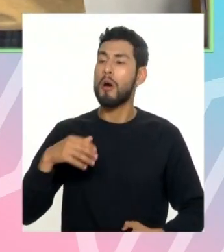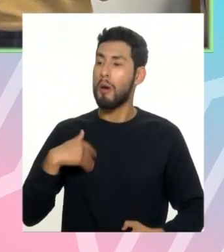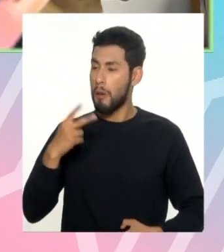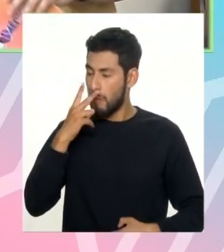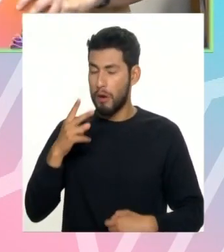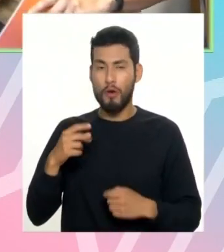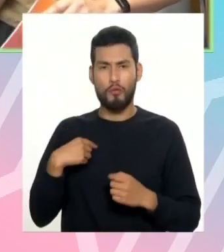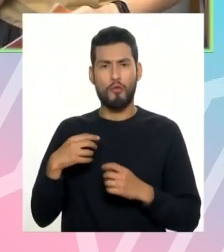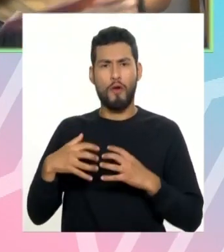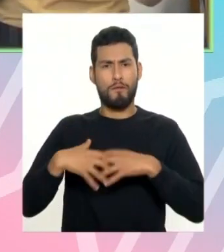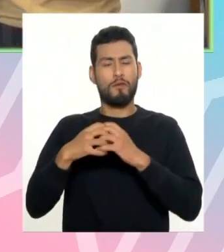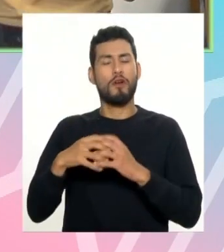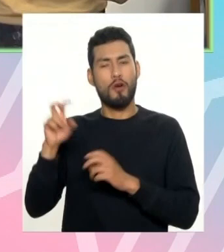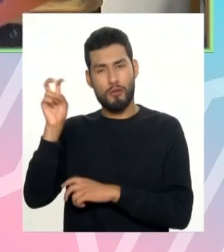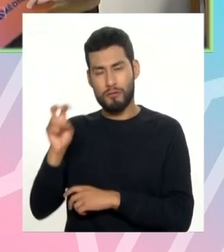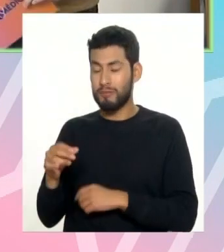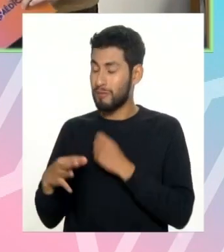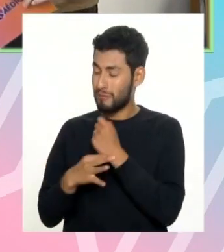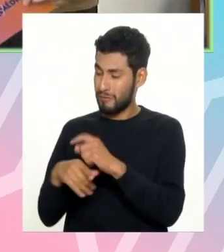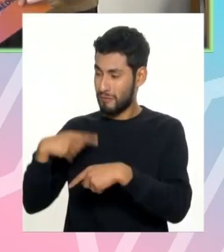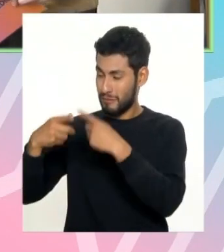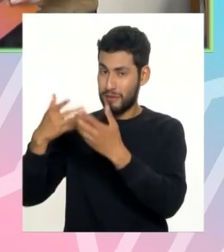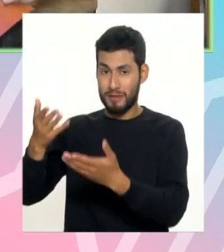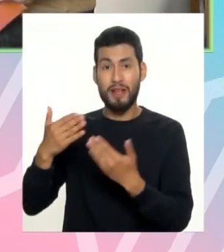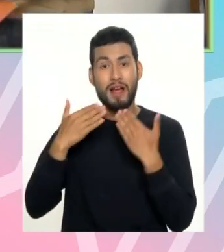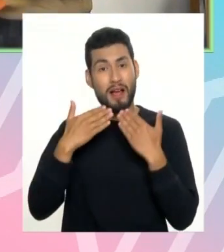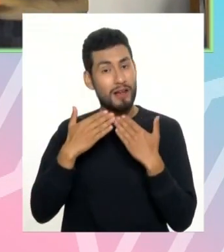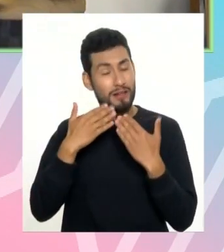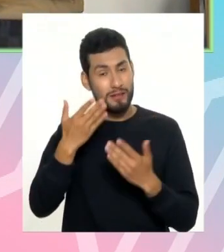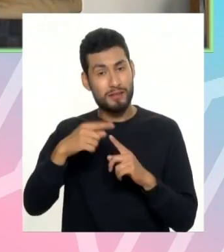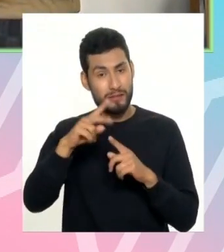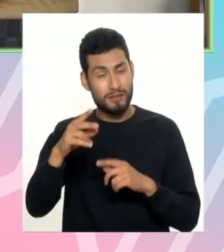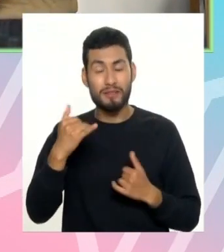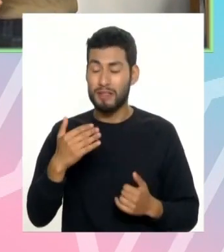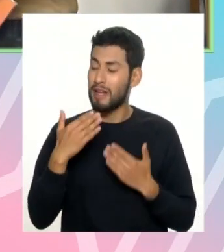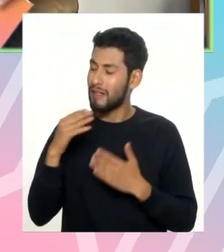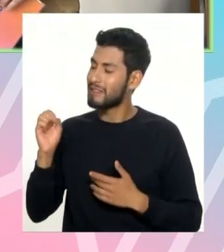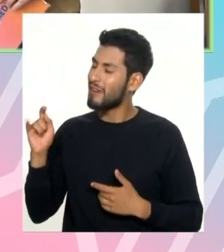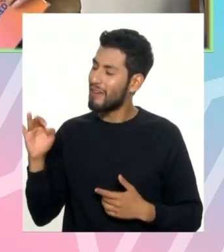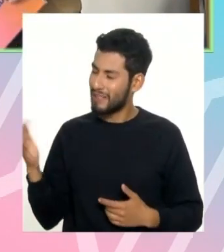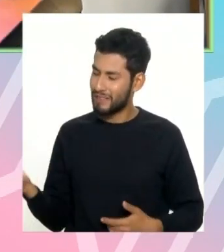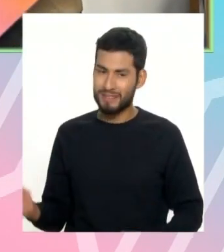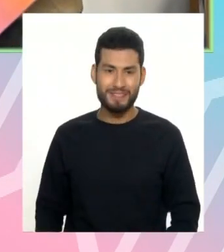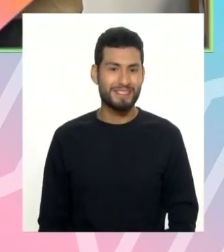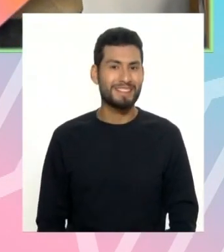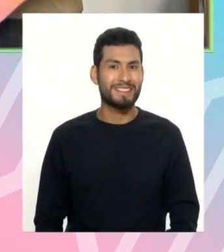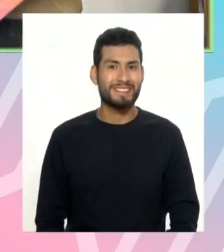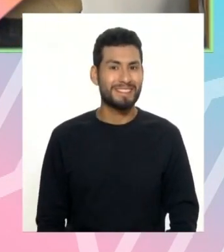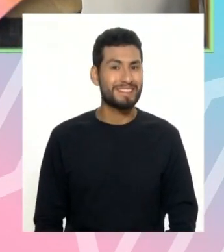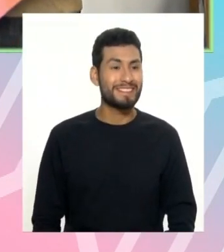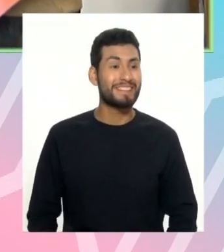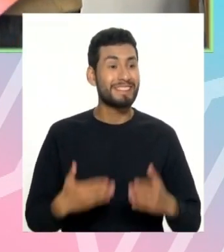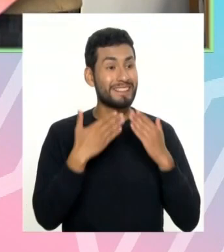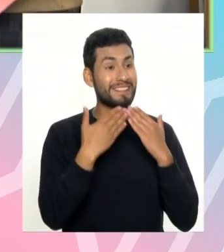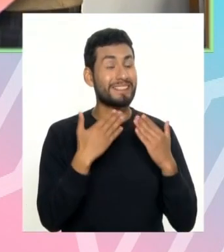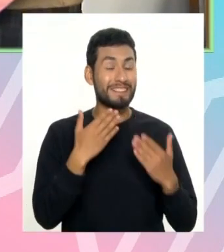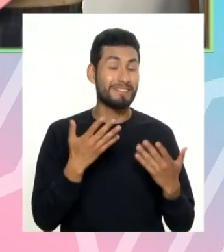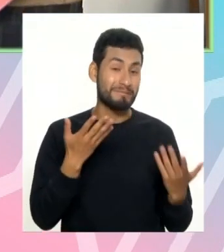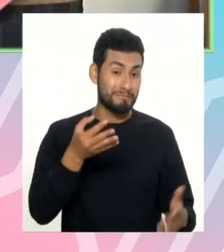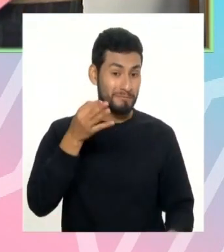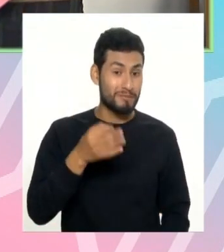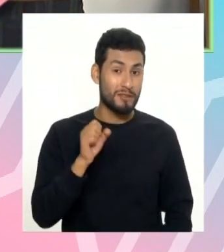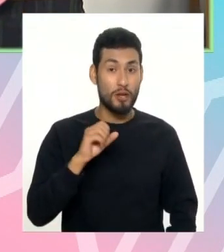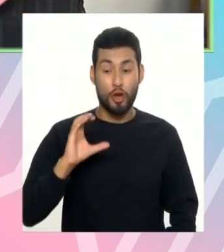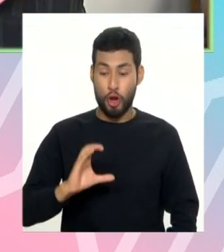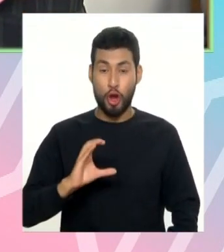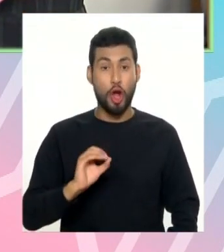de la columna. Muy bien, doctores, regresamos con ustedes. Muchísimas gracias. Muchas gracias, Stephanie. Gracias, Aura, por tus consejos. Y efectivamente, el